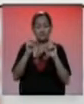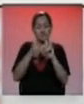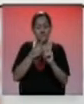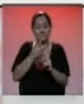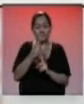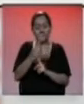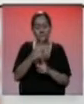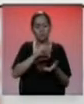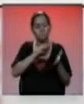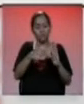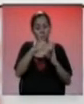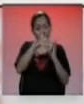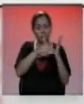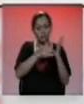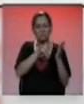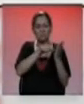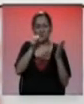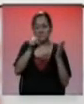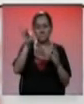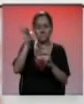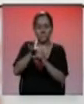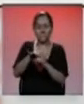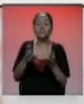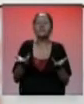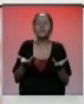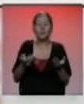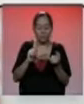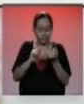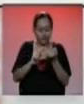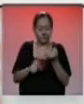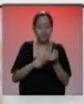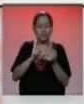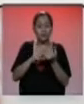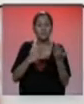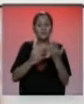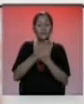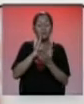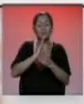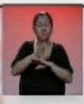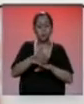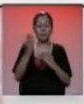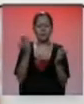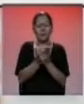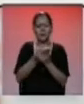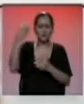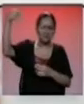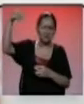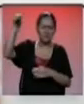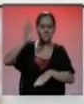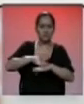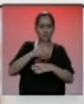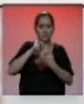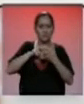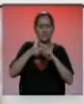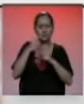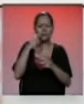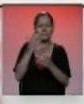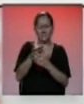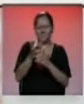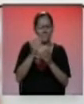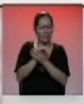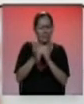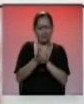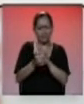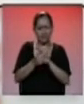los muertos votarían donde están luego dijeron que cartillas de capacitación eran la prueba del fraude ahora dicen que